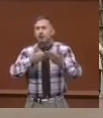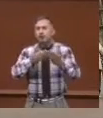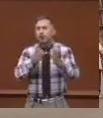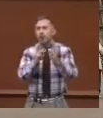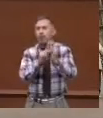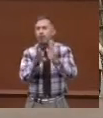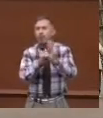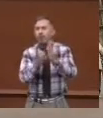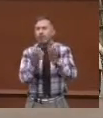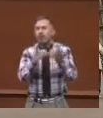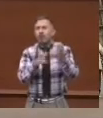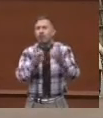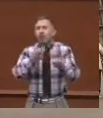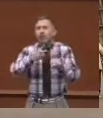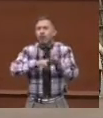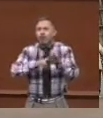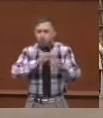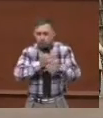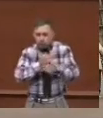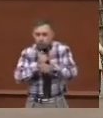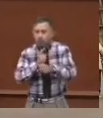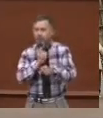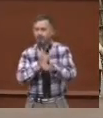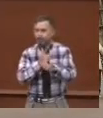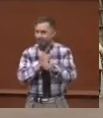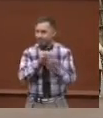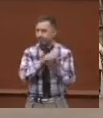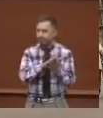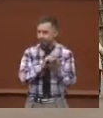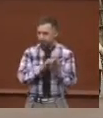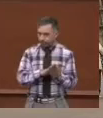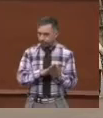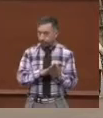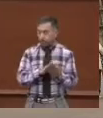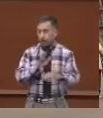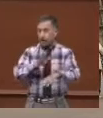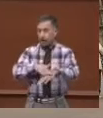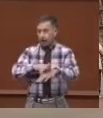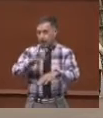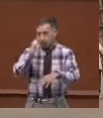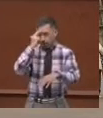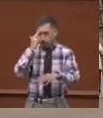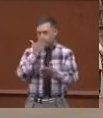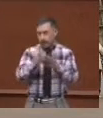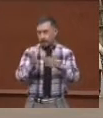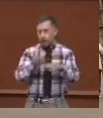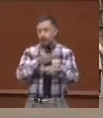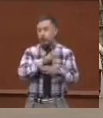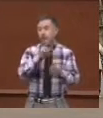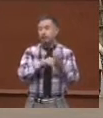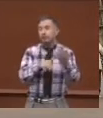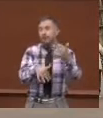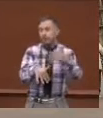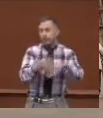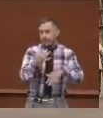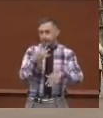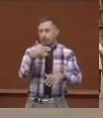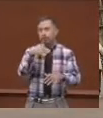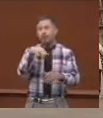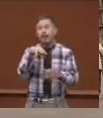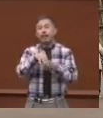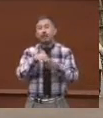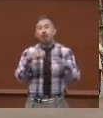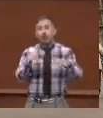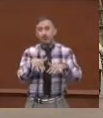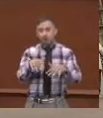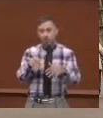publicitarios. Hay que recordar, además, que en las elecciones de 2015, el mismo partido recurrió